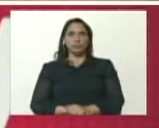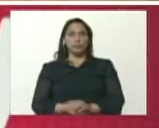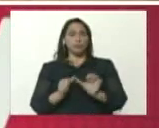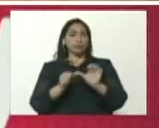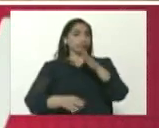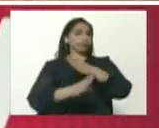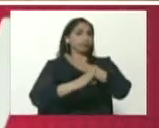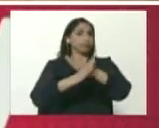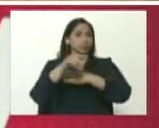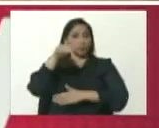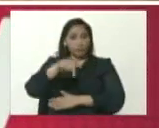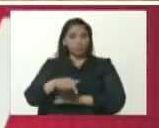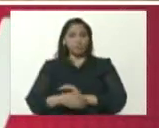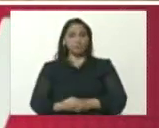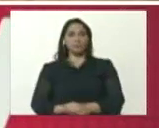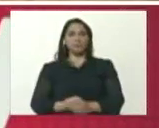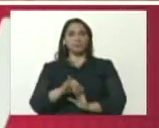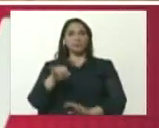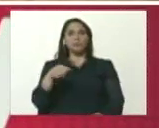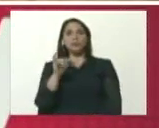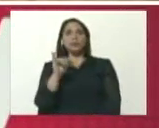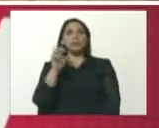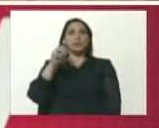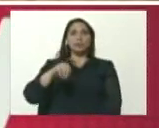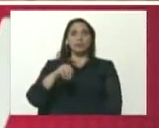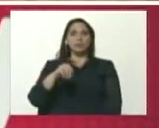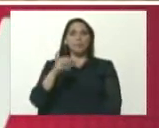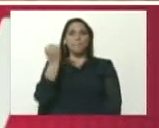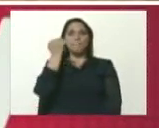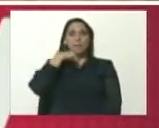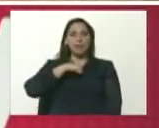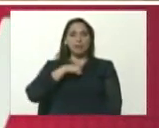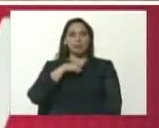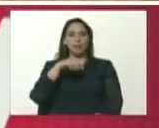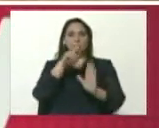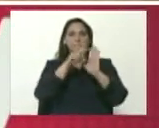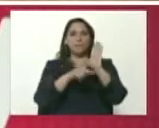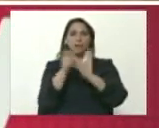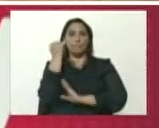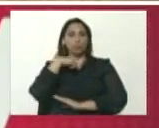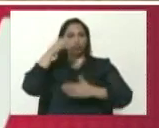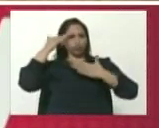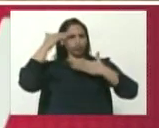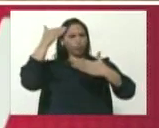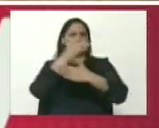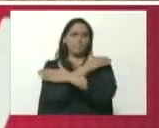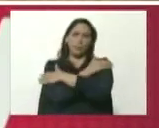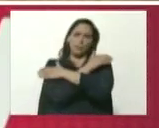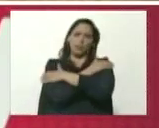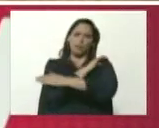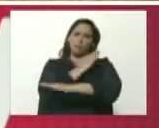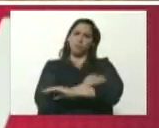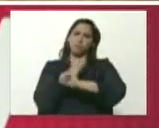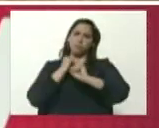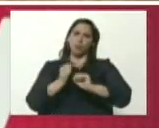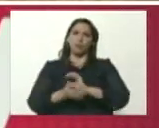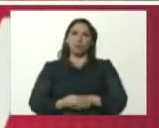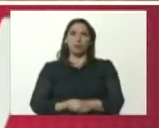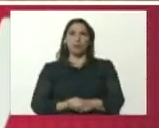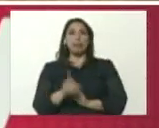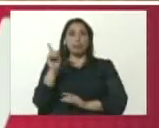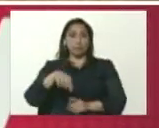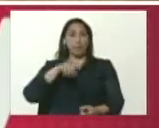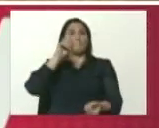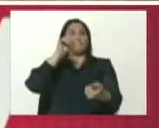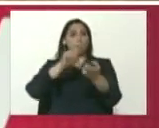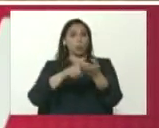Continúa aquí. Jim Hernández, desde Valencia, Parque Valencia, te saludo con un abrazo fuerte. Y a la primera